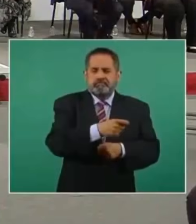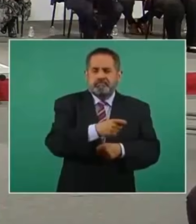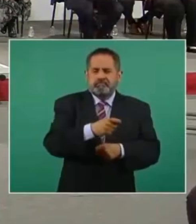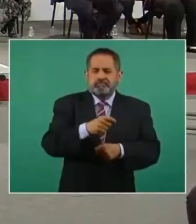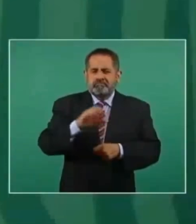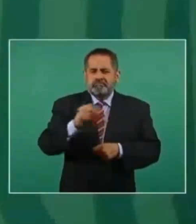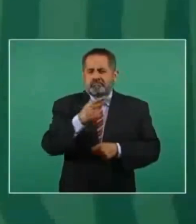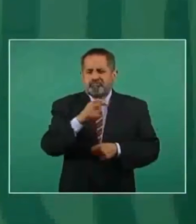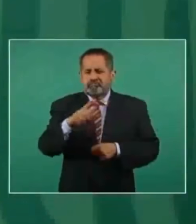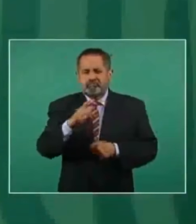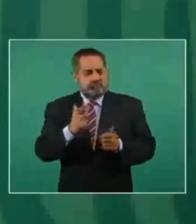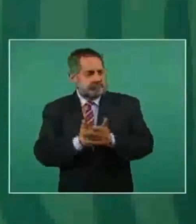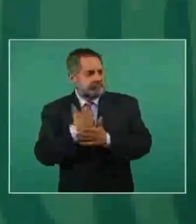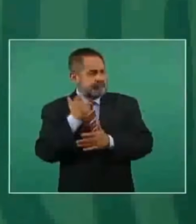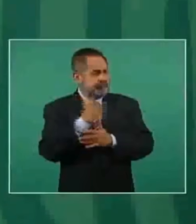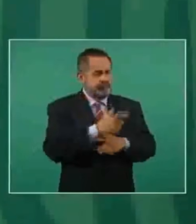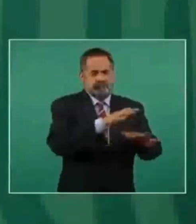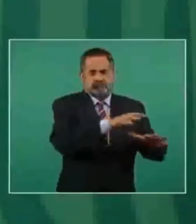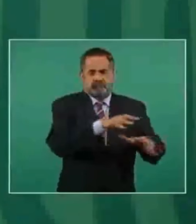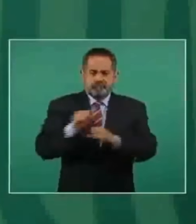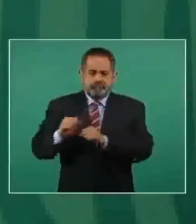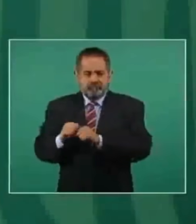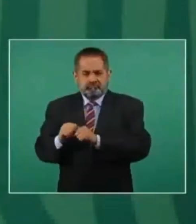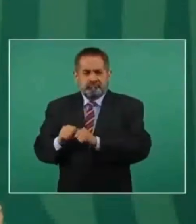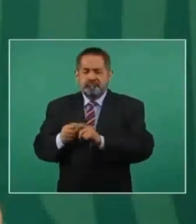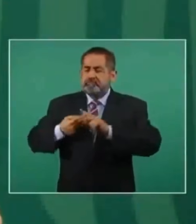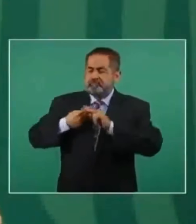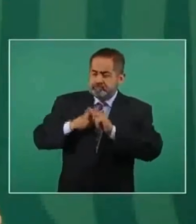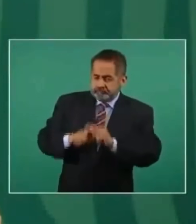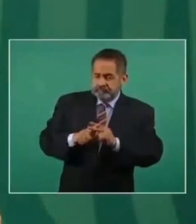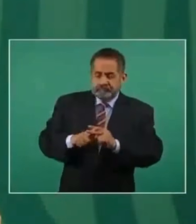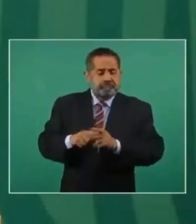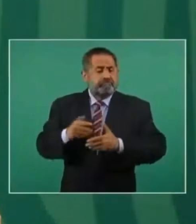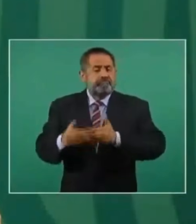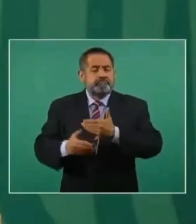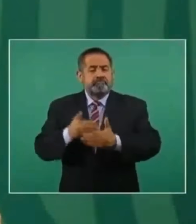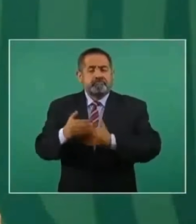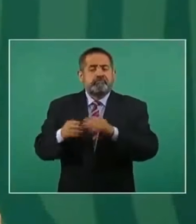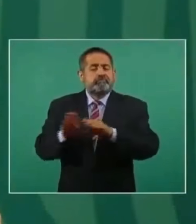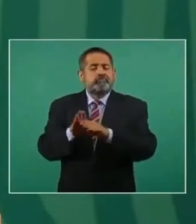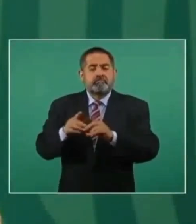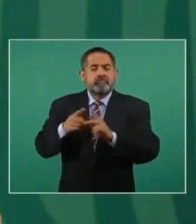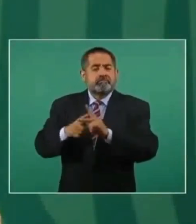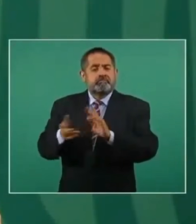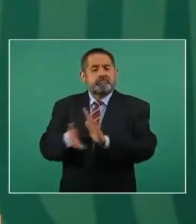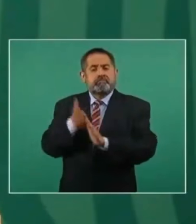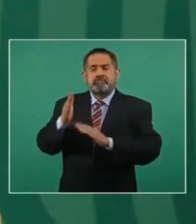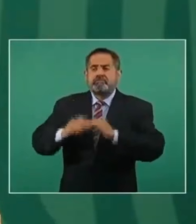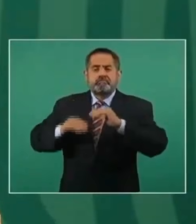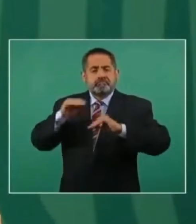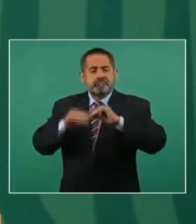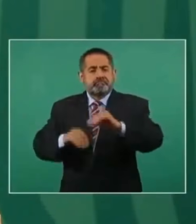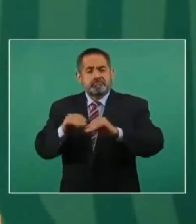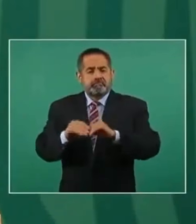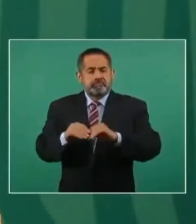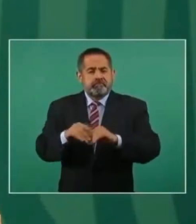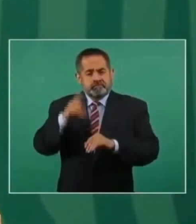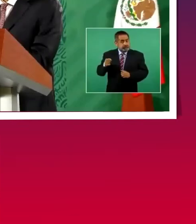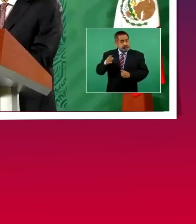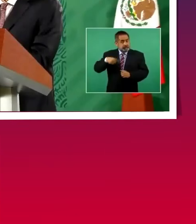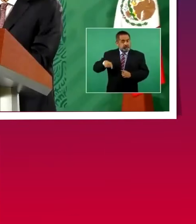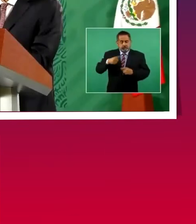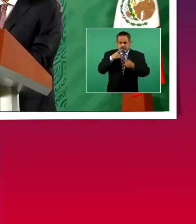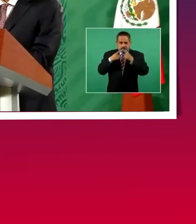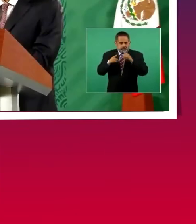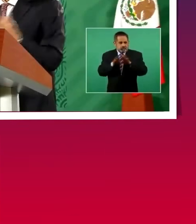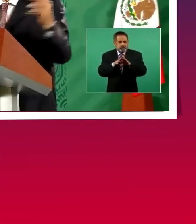refinería y se inicia la construcción de la coquizadora de